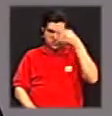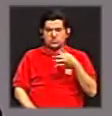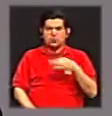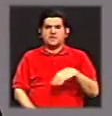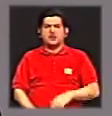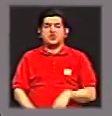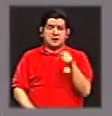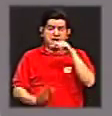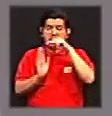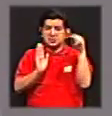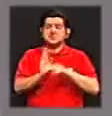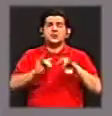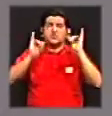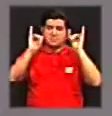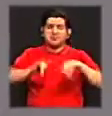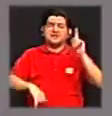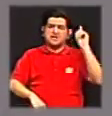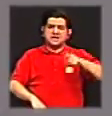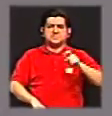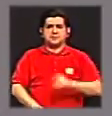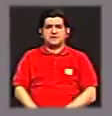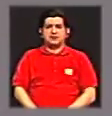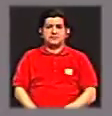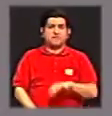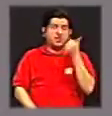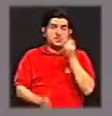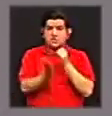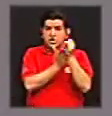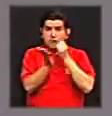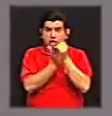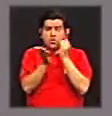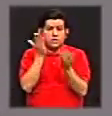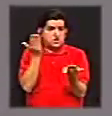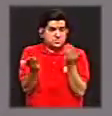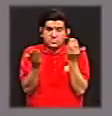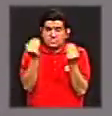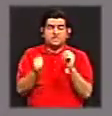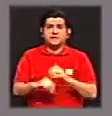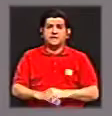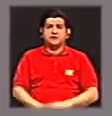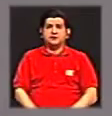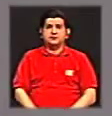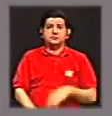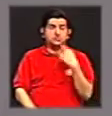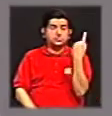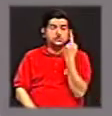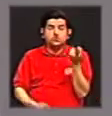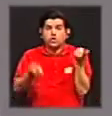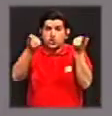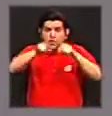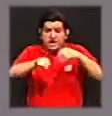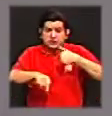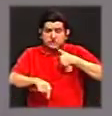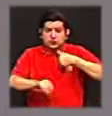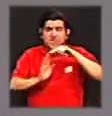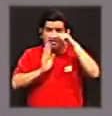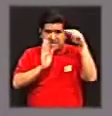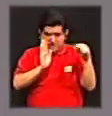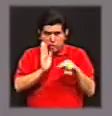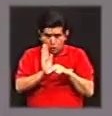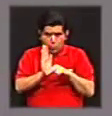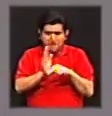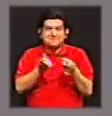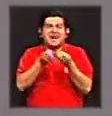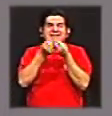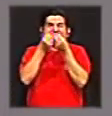cree que esta norma se debe mantener. Y se ha visto en otras investigaciones comparadas que solo el hecho de tener la norma, incluso sin